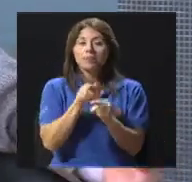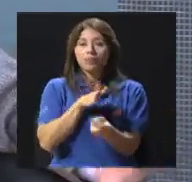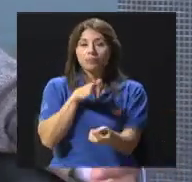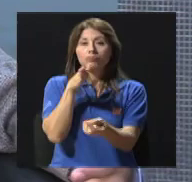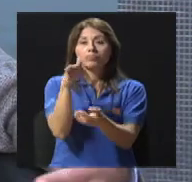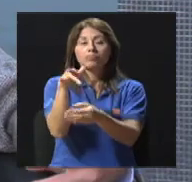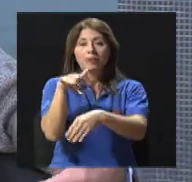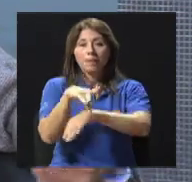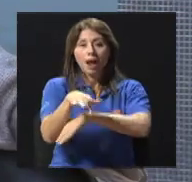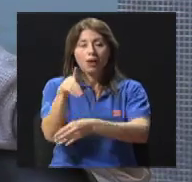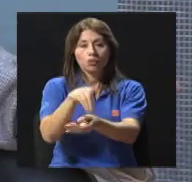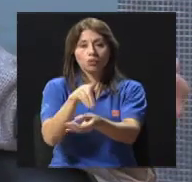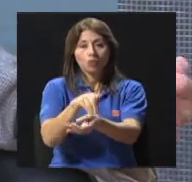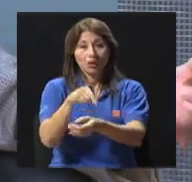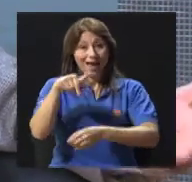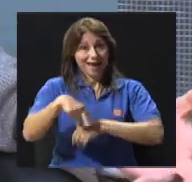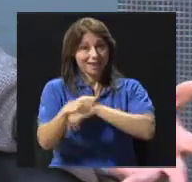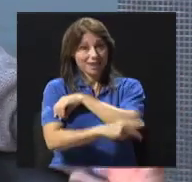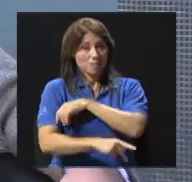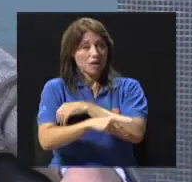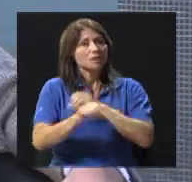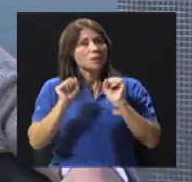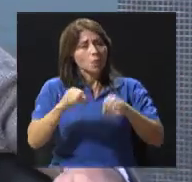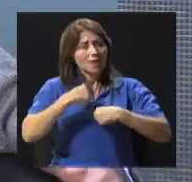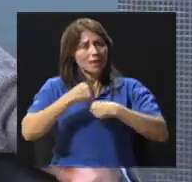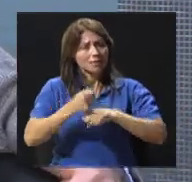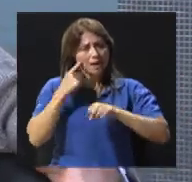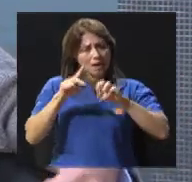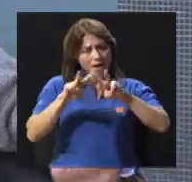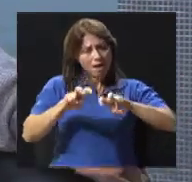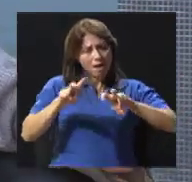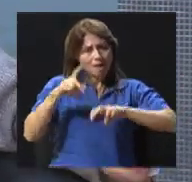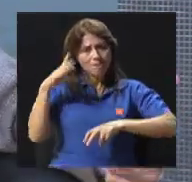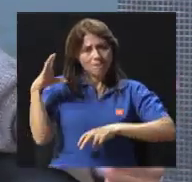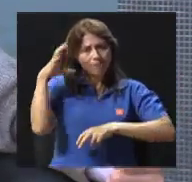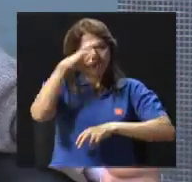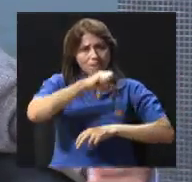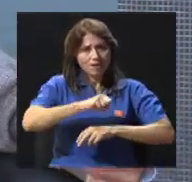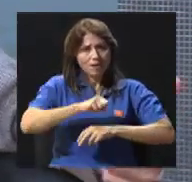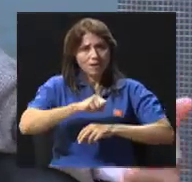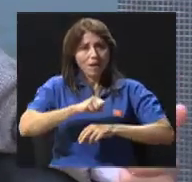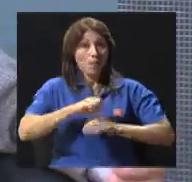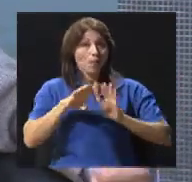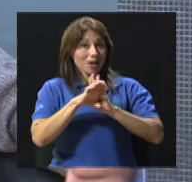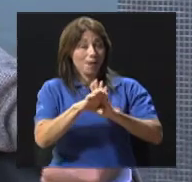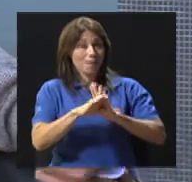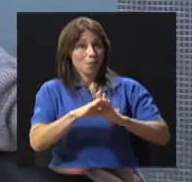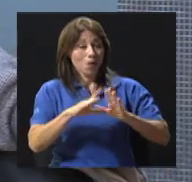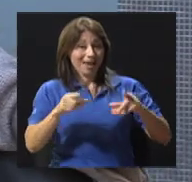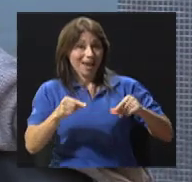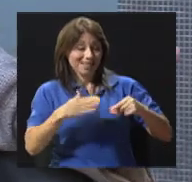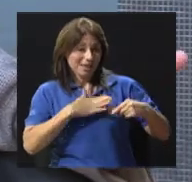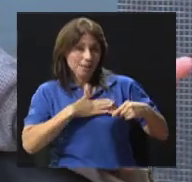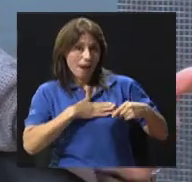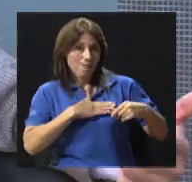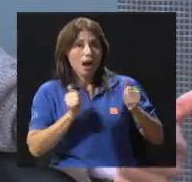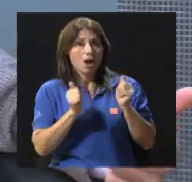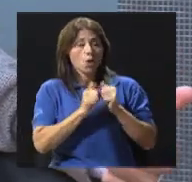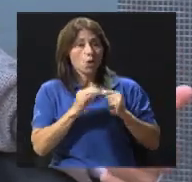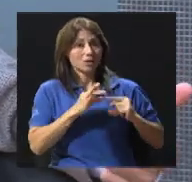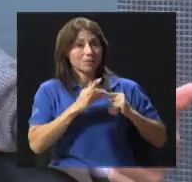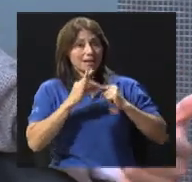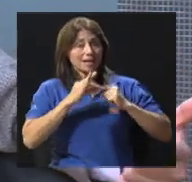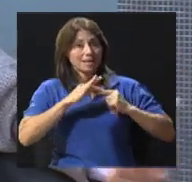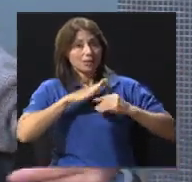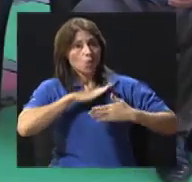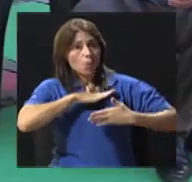el país se dispone de la posibilidad de hacer tamizaje para la detección, por ejemplo, del cáncer de mama con las mamografías, en el caso del cuello uterino con